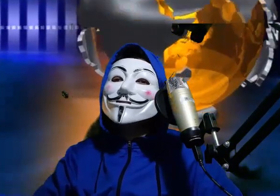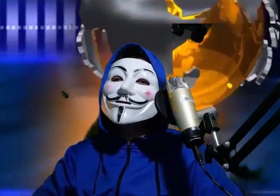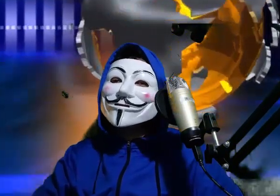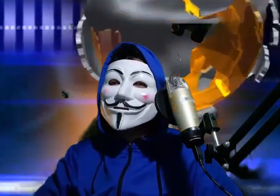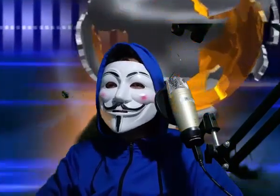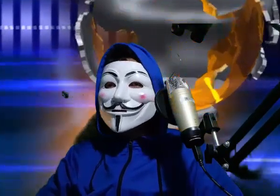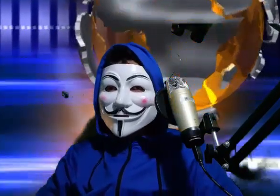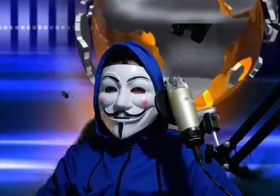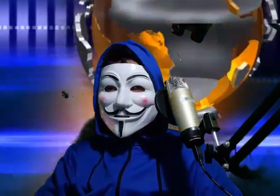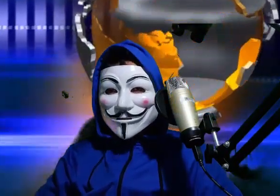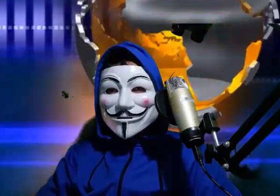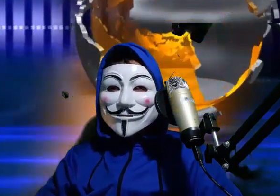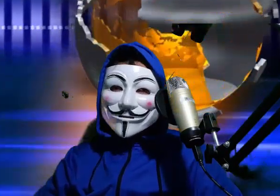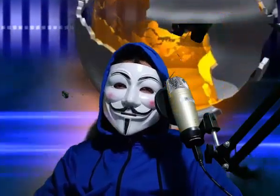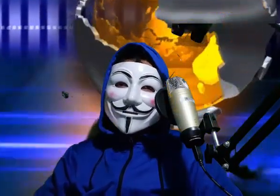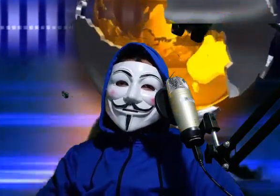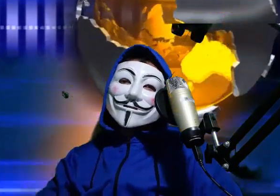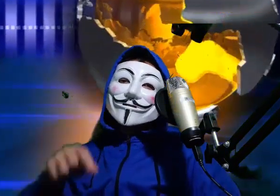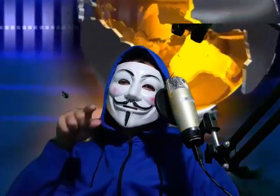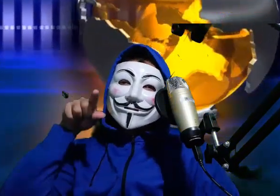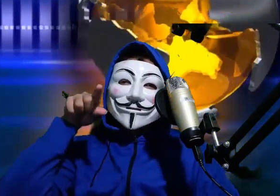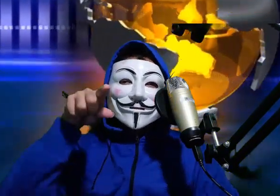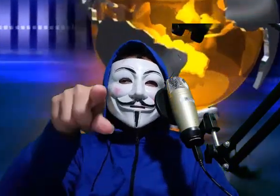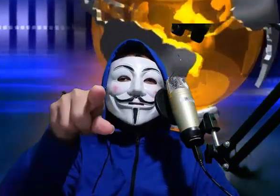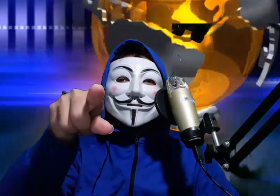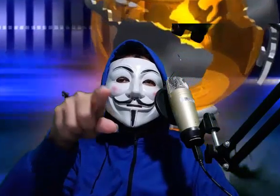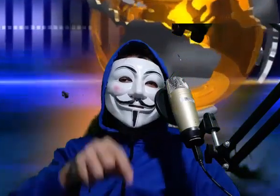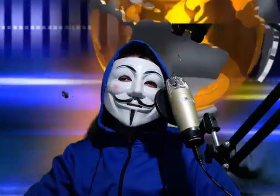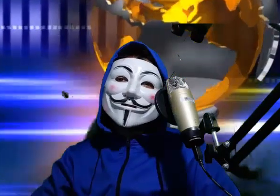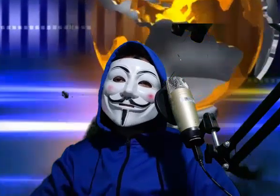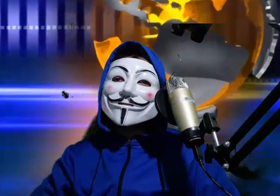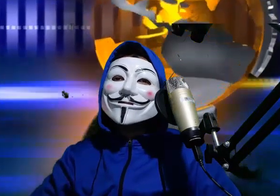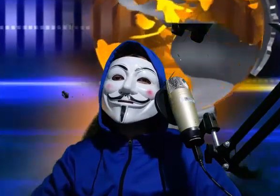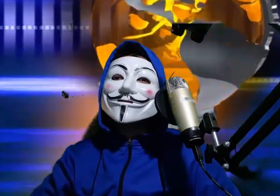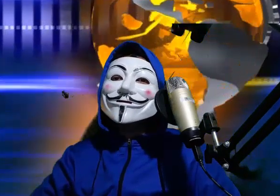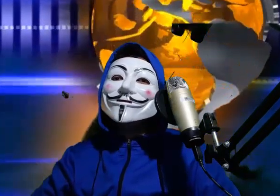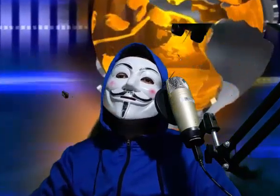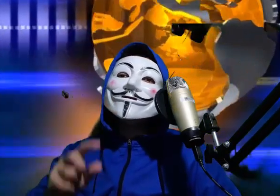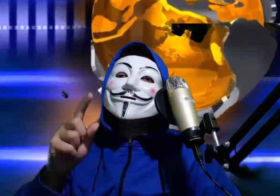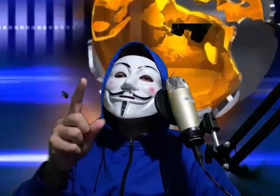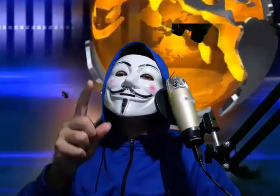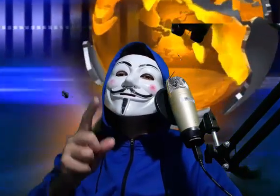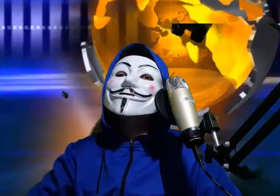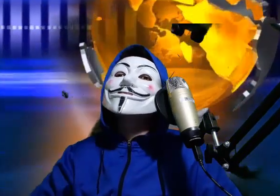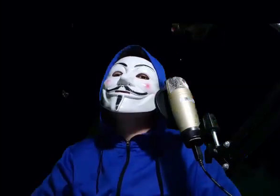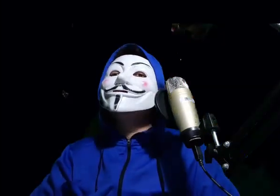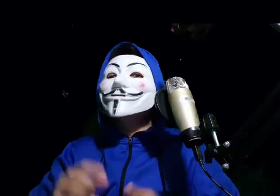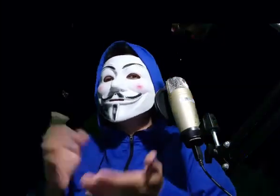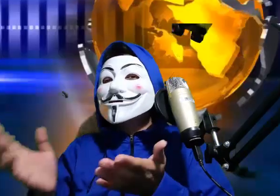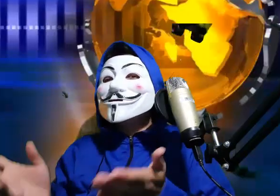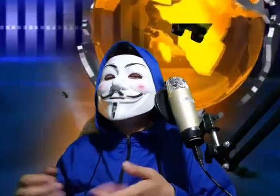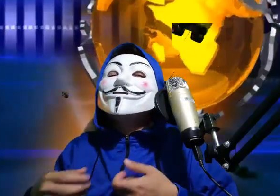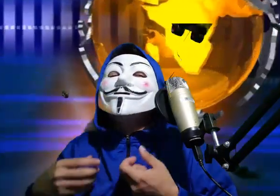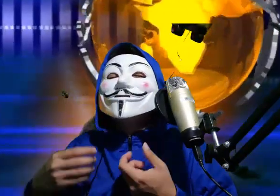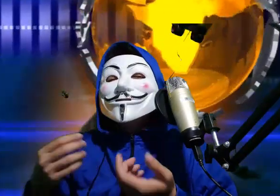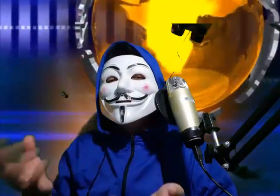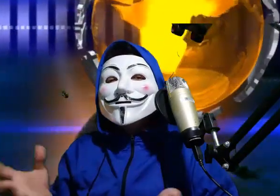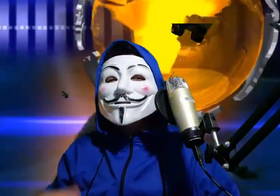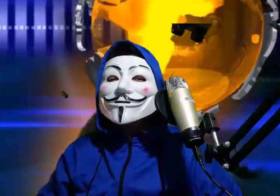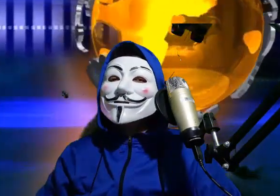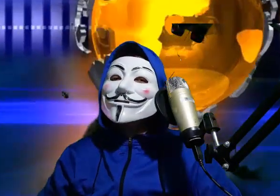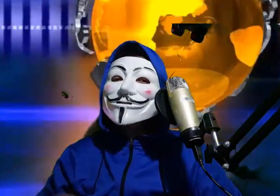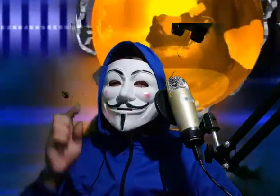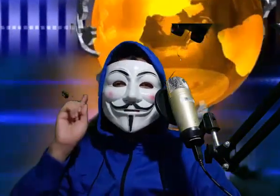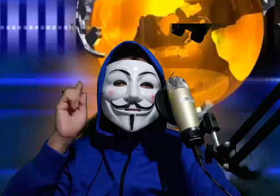quiere volver a ser alcalde y espera que ustedes, amados suscriptores, le regalen el voto porque lo tiene